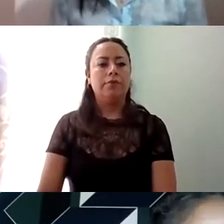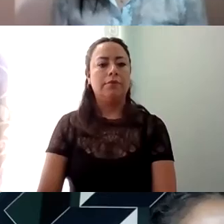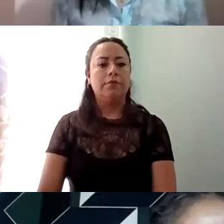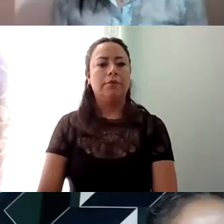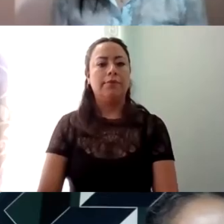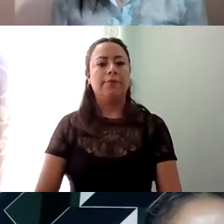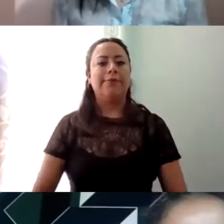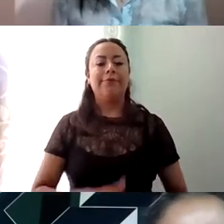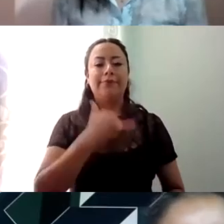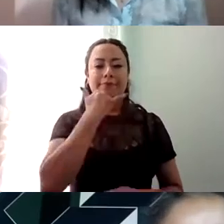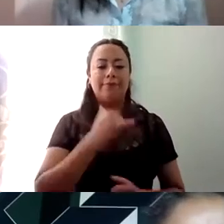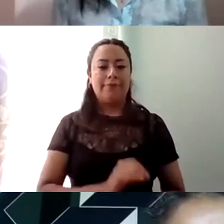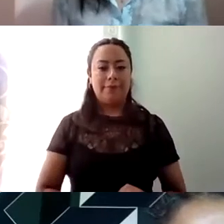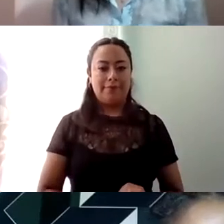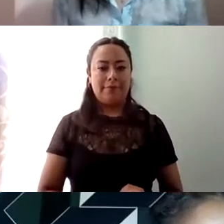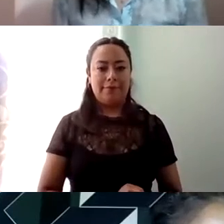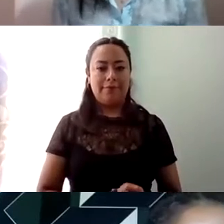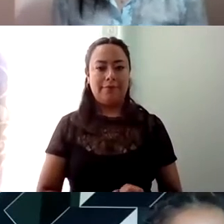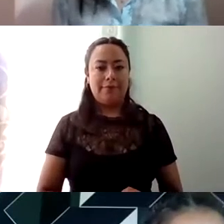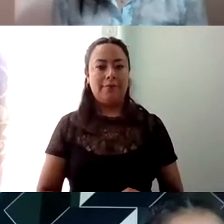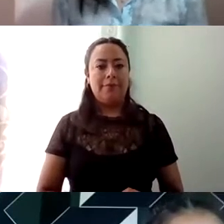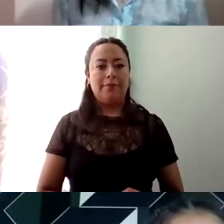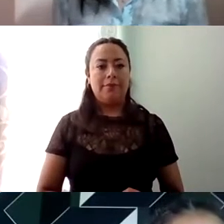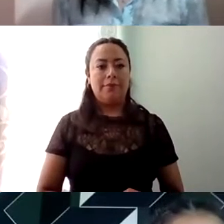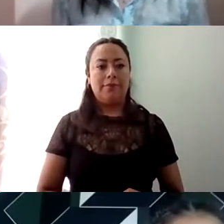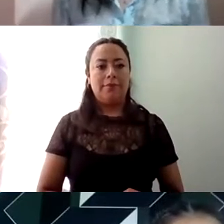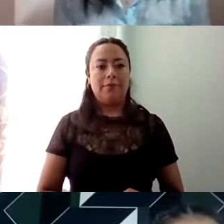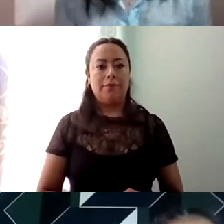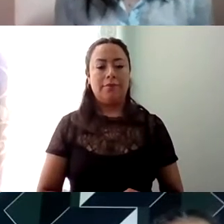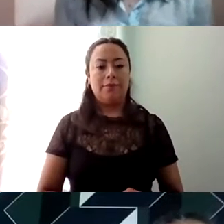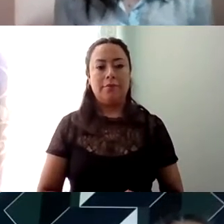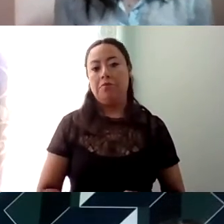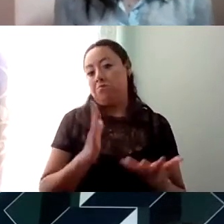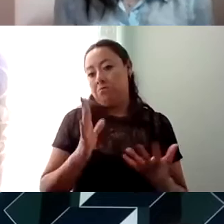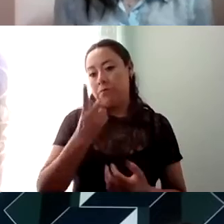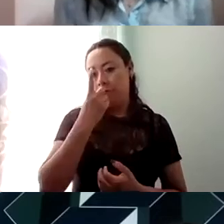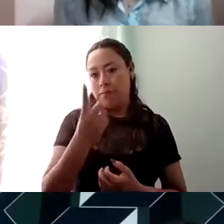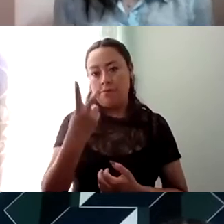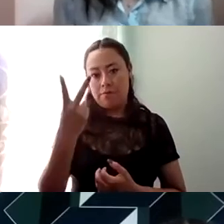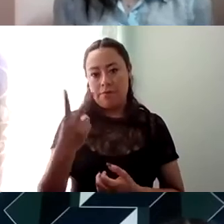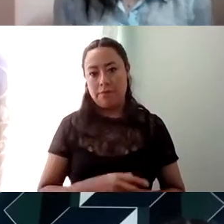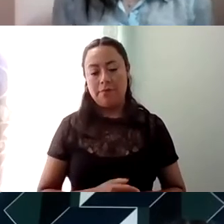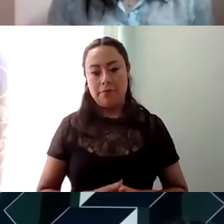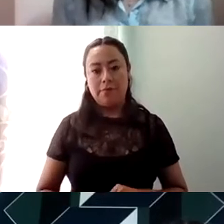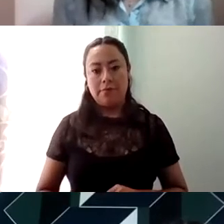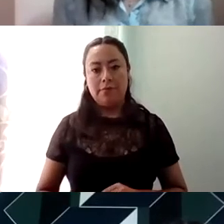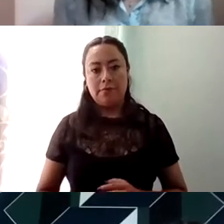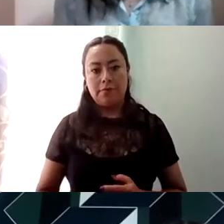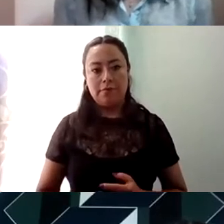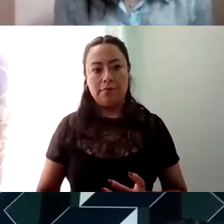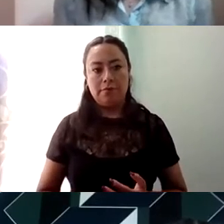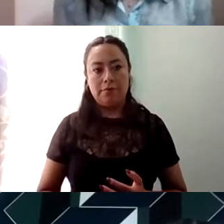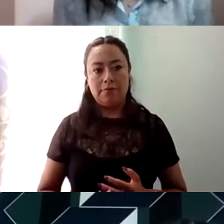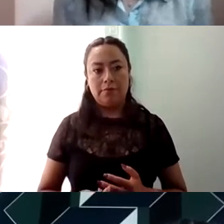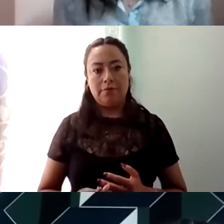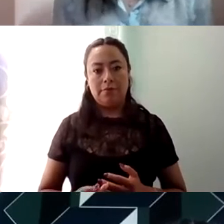Perdón, entendí que Isabela, ¿no? Bueno, como quedamos que las dos podían, bueno, pues entonces Exacto. damos el uso de la palabra a la